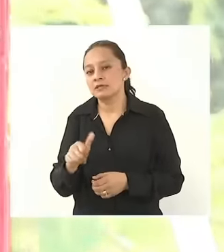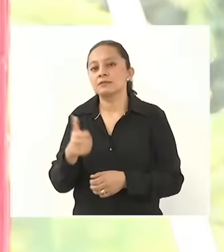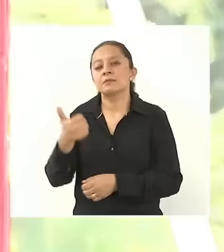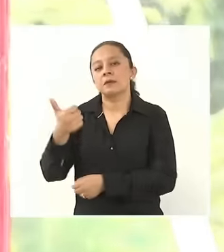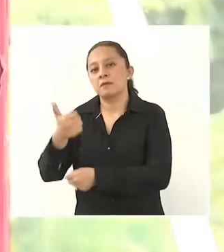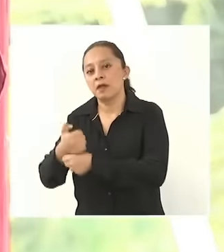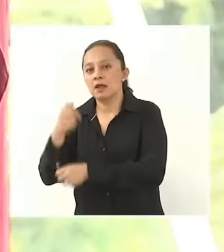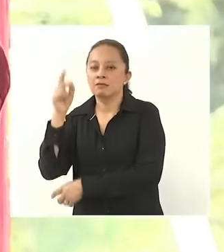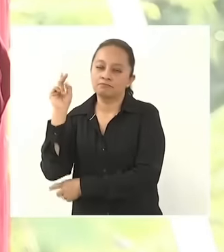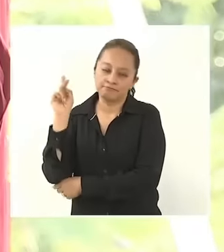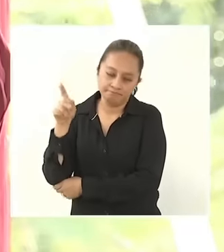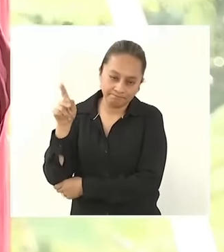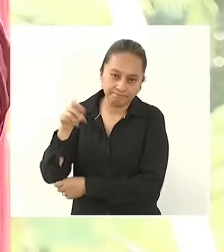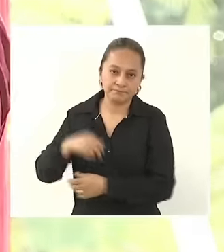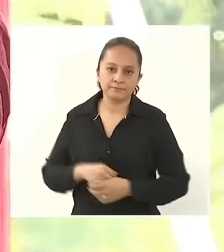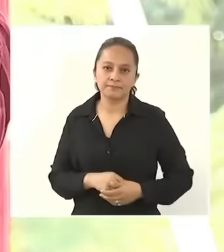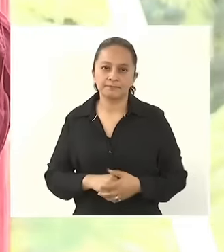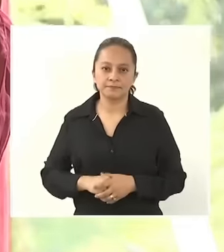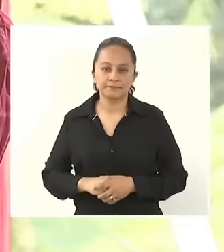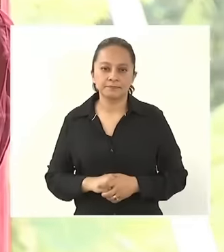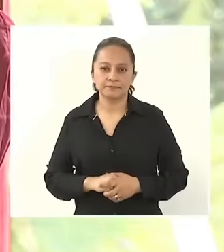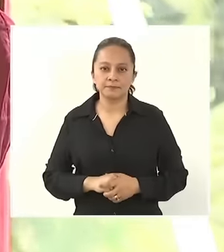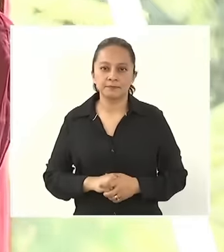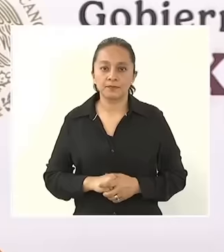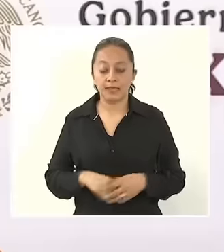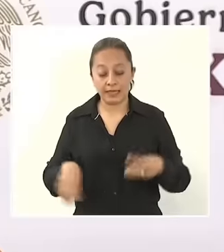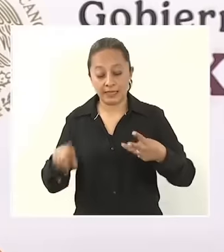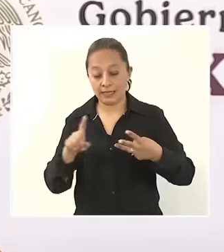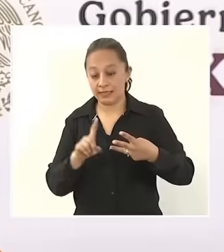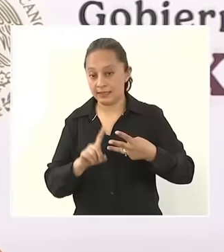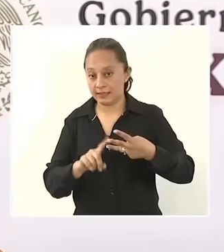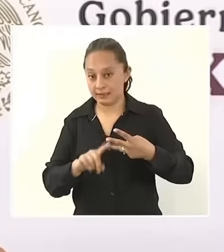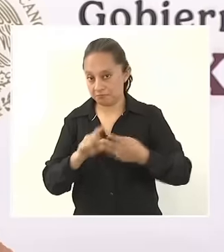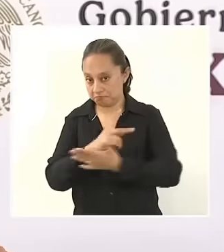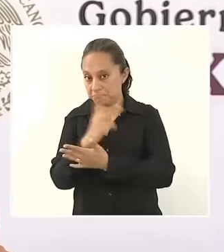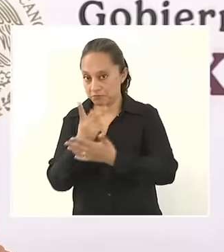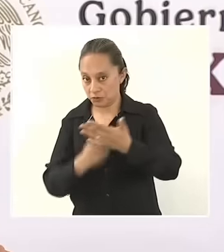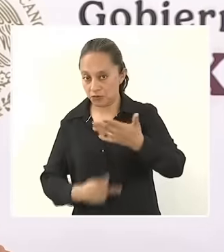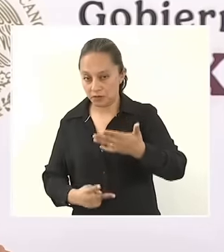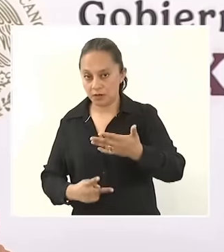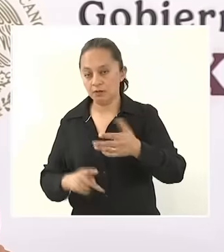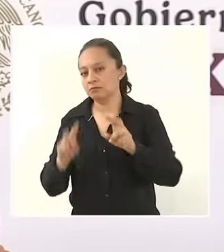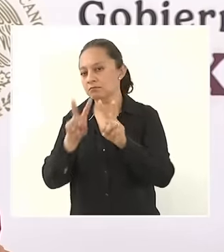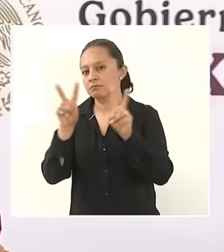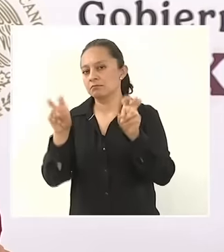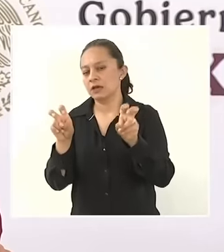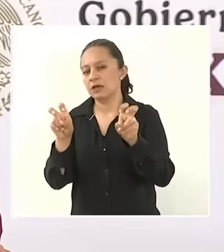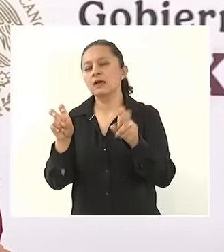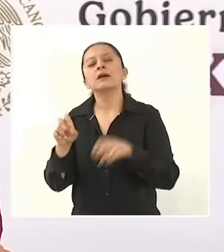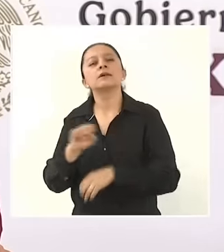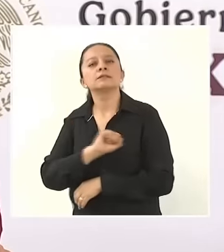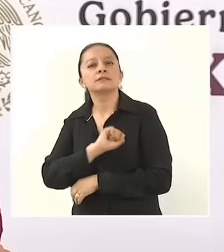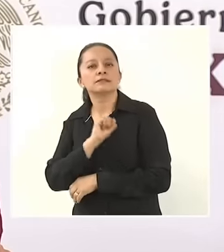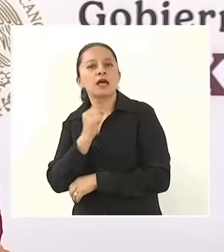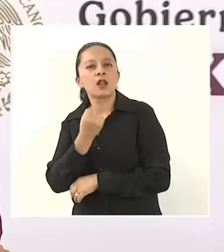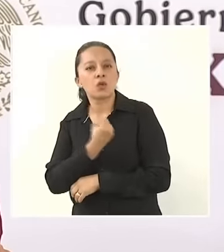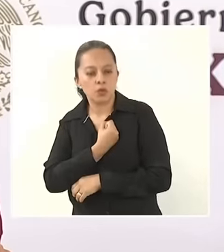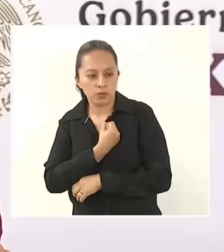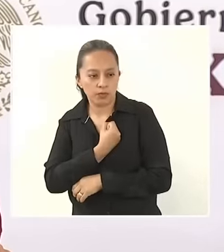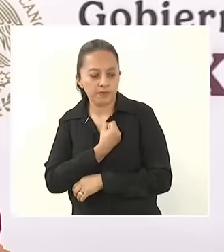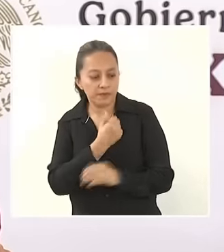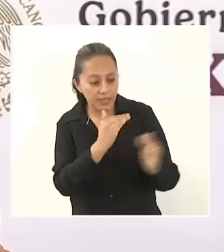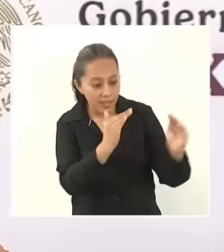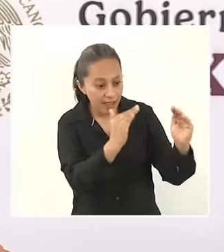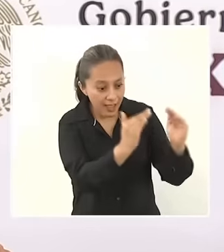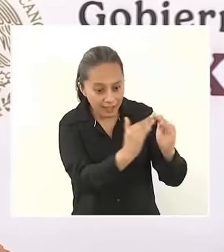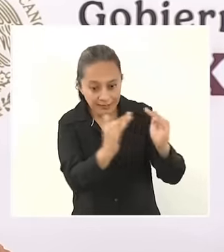y preescolar. Y el tercer programa se llama Salud Casa por Casa